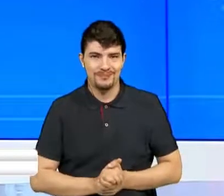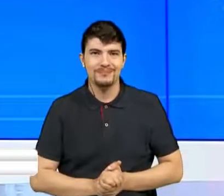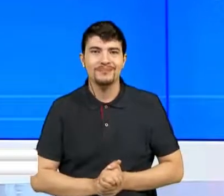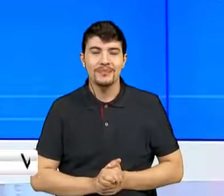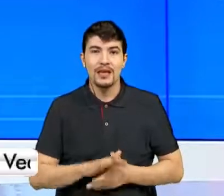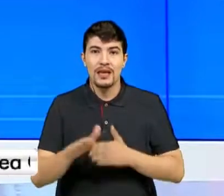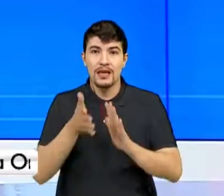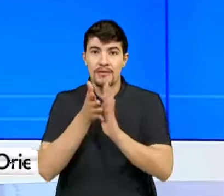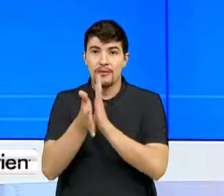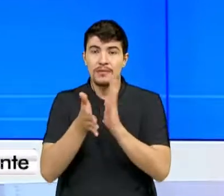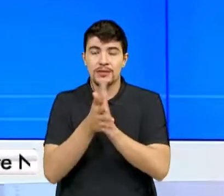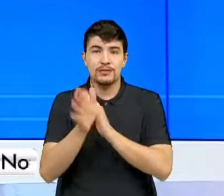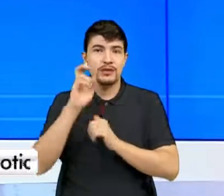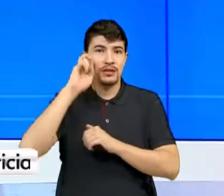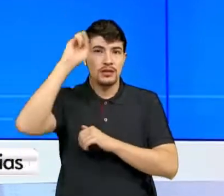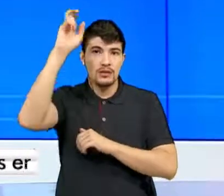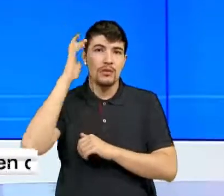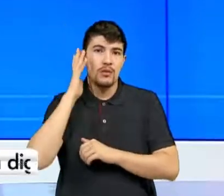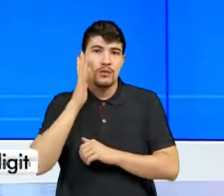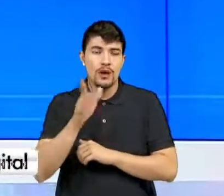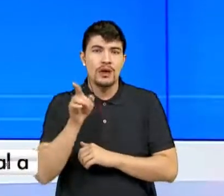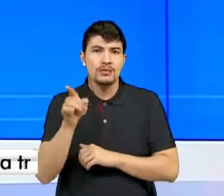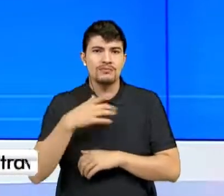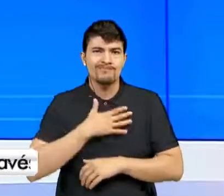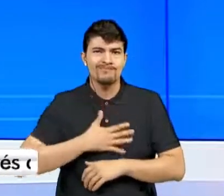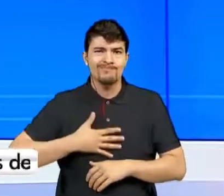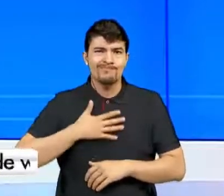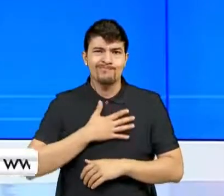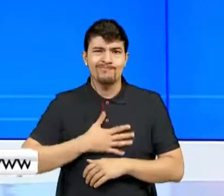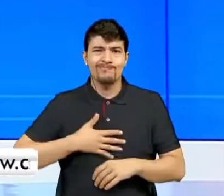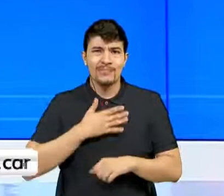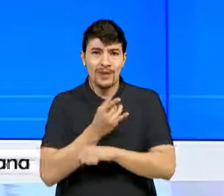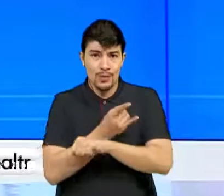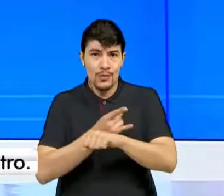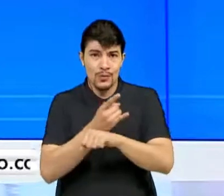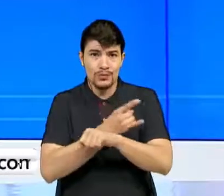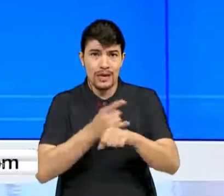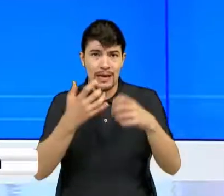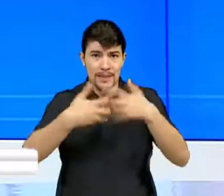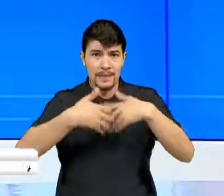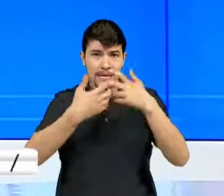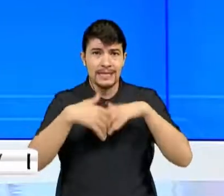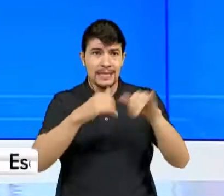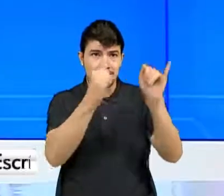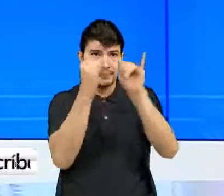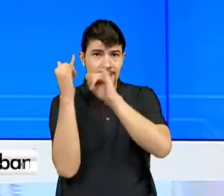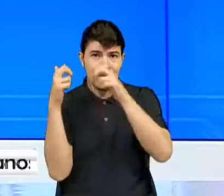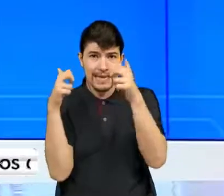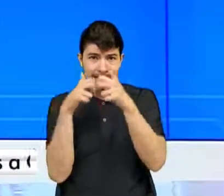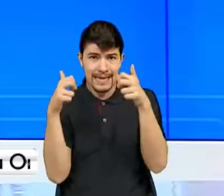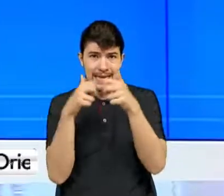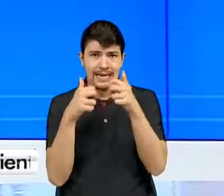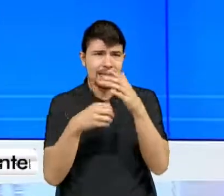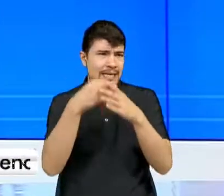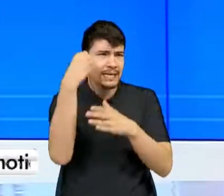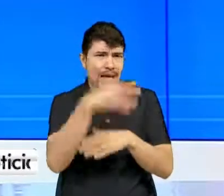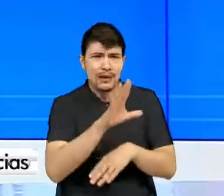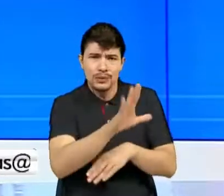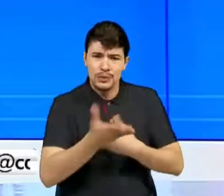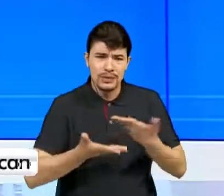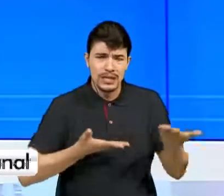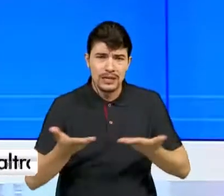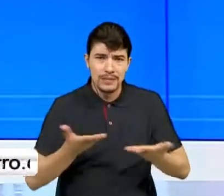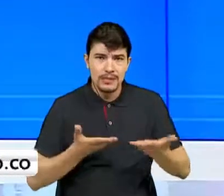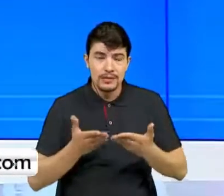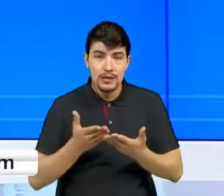Y vamos con información en Norte de Santander, porque la inconformidad de los usuarios de centrales eléctricas en el departamento sobre los altos costos en el servicio.